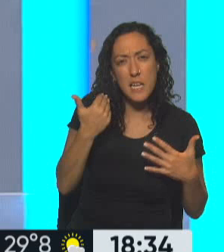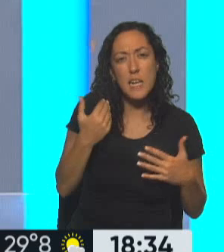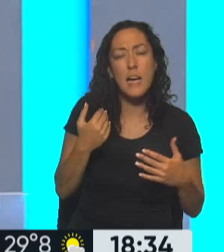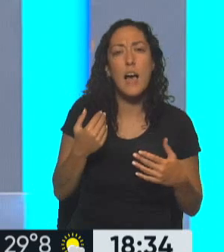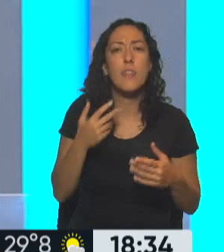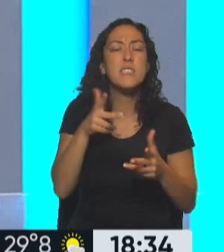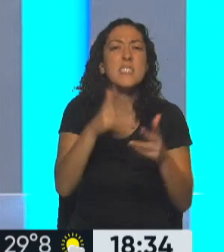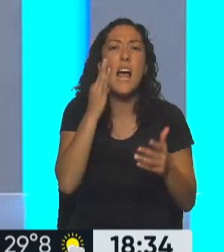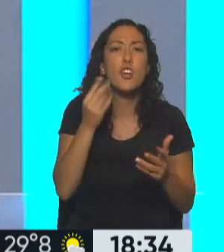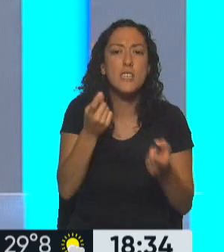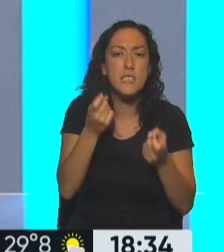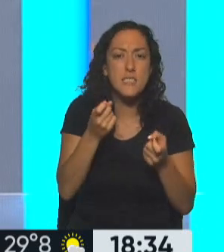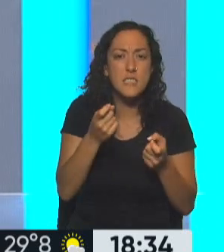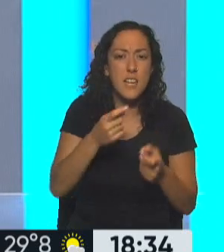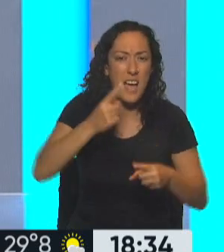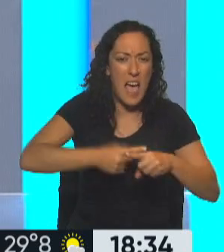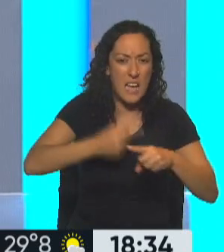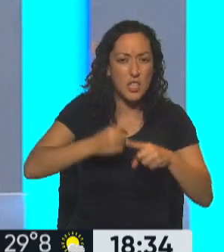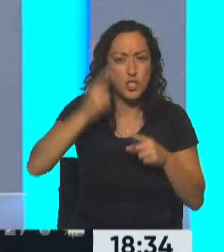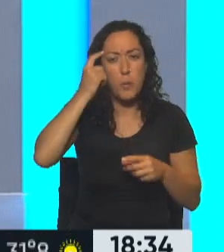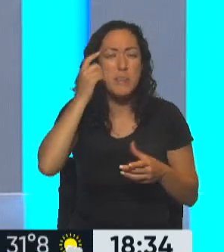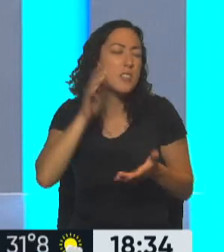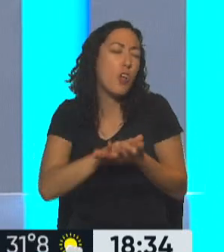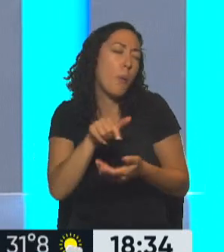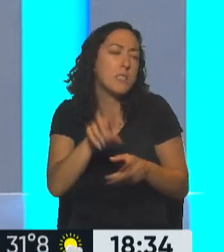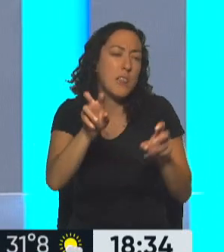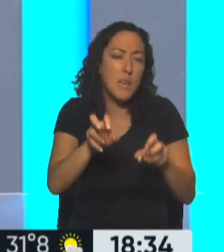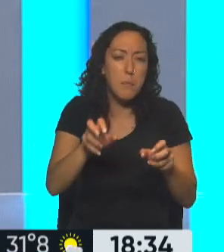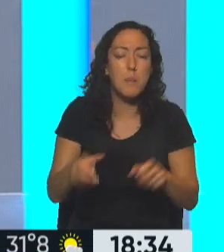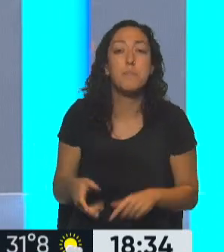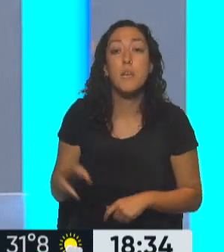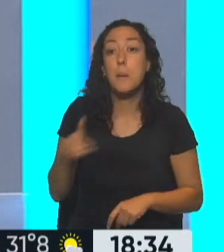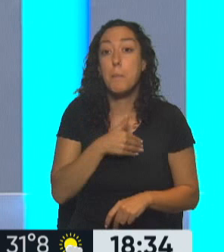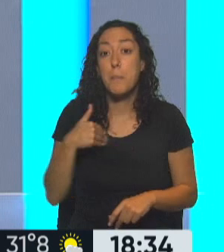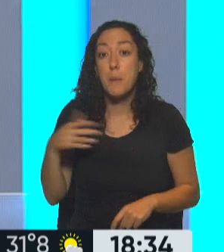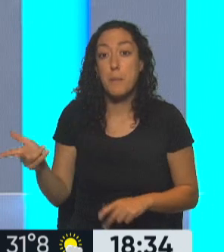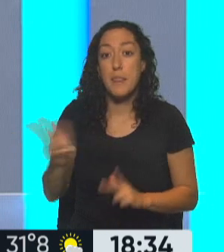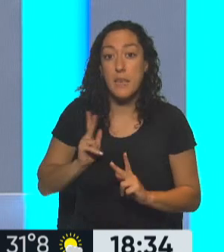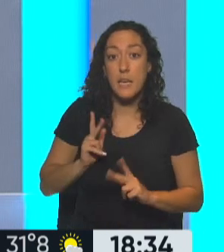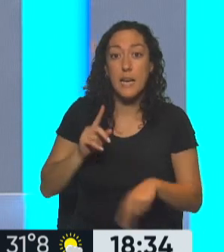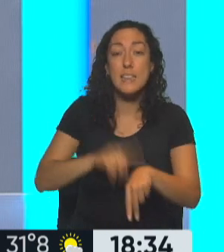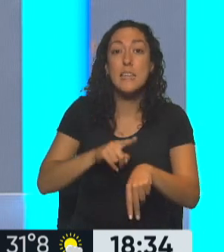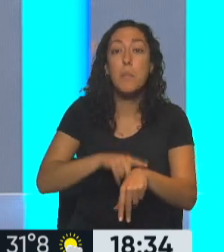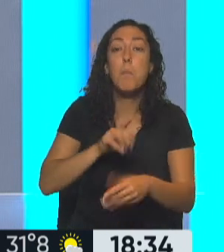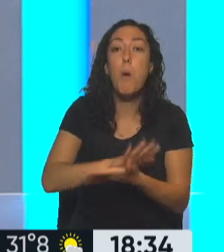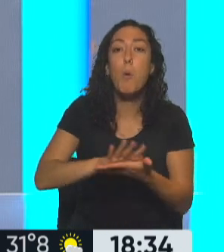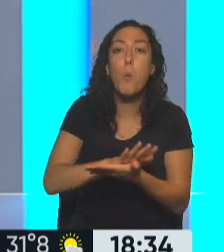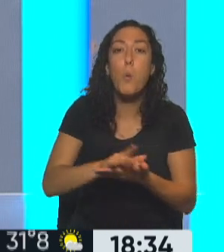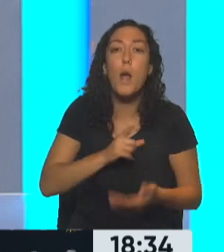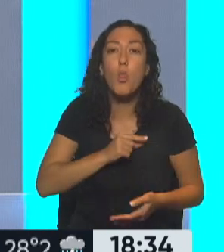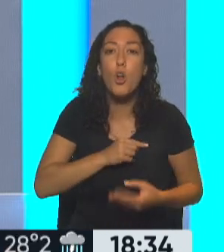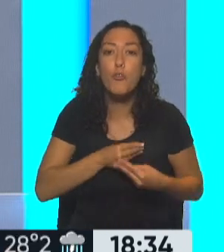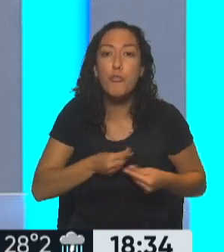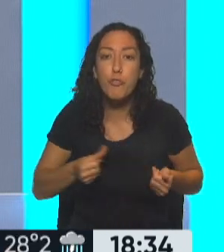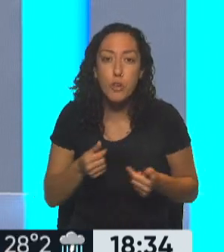decirte algo. Y estábamos en un acto, pensé que era algo del acto. Y me dijo, no es cierto que el tiempo todo lo cura, no te creas